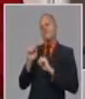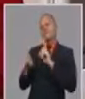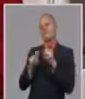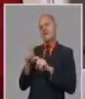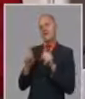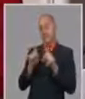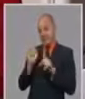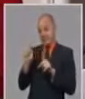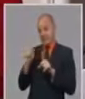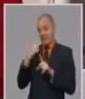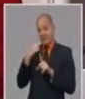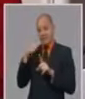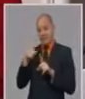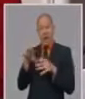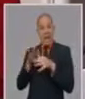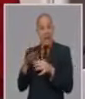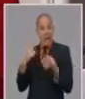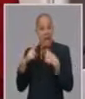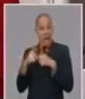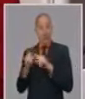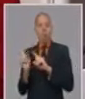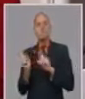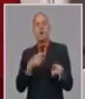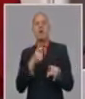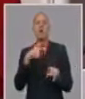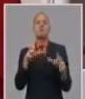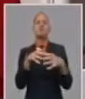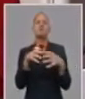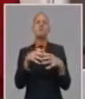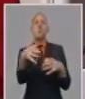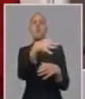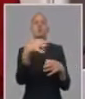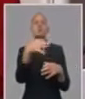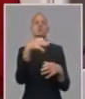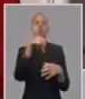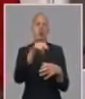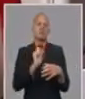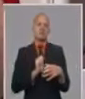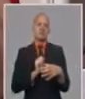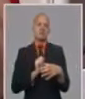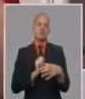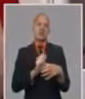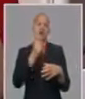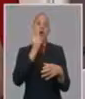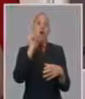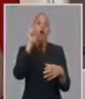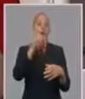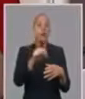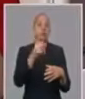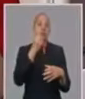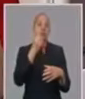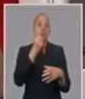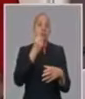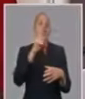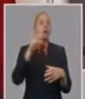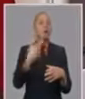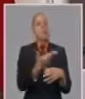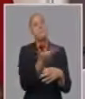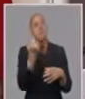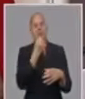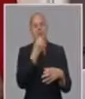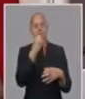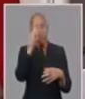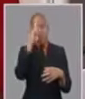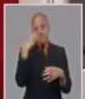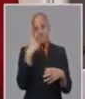Y algunos casos pues requieren algunas especialidades que hay que además solicitar que vengan, o tú lo mandas